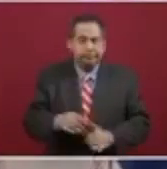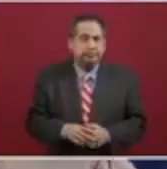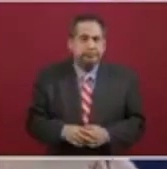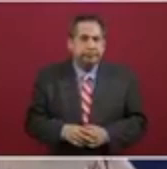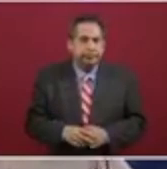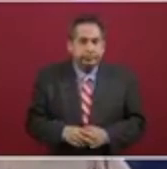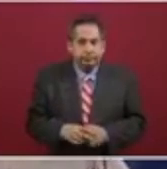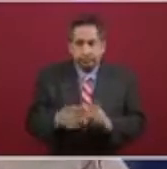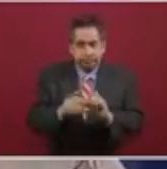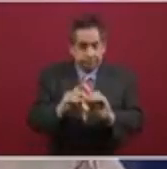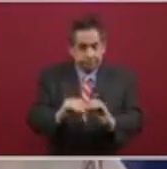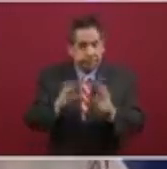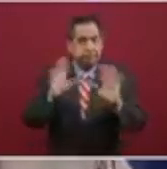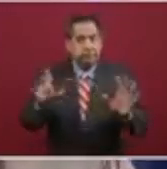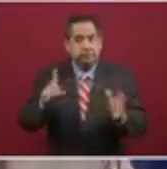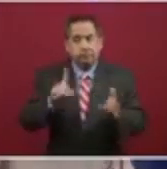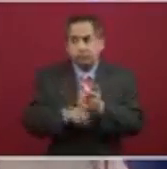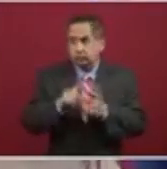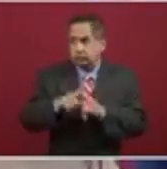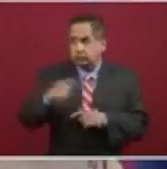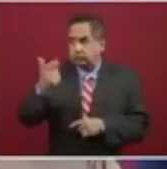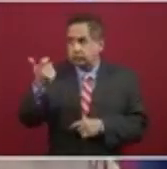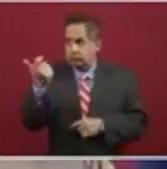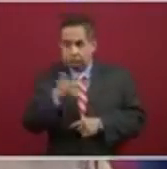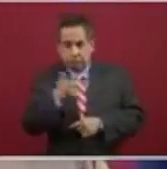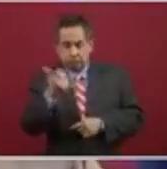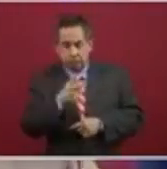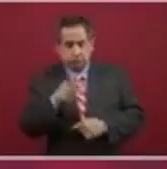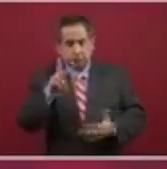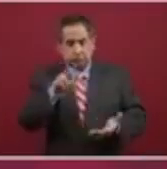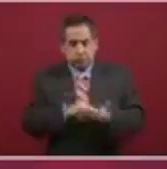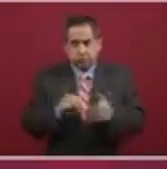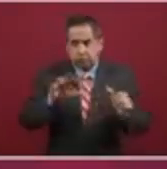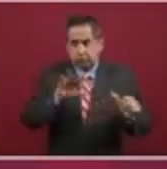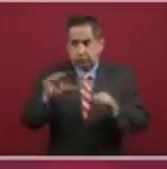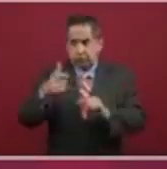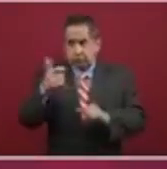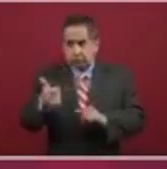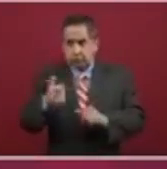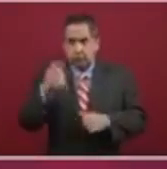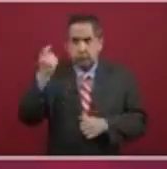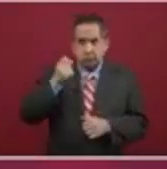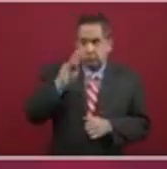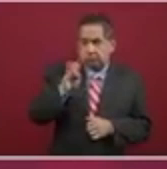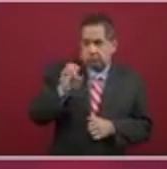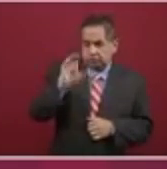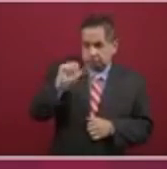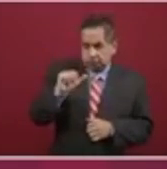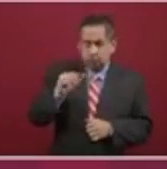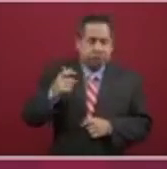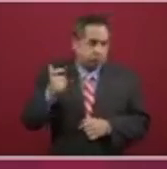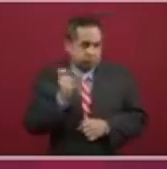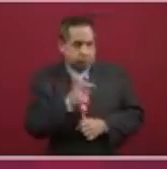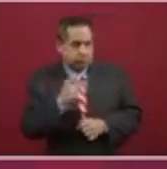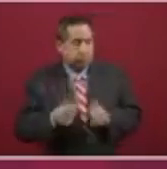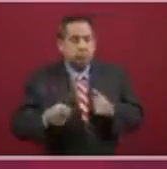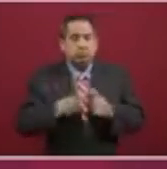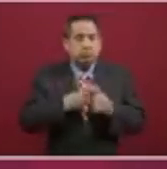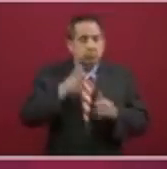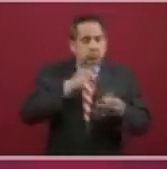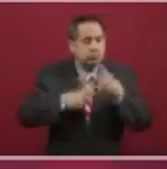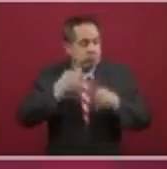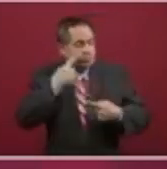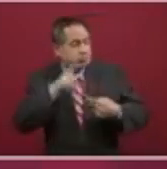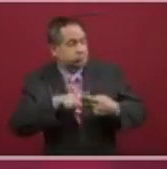muy claro que el pago de los 3,600 pesos de beca está sujeto a que los jóvenes